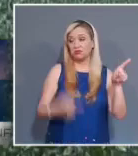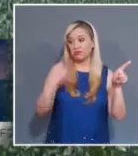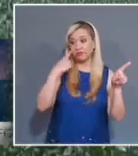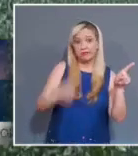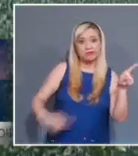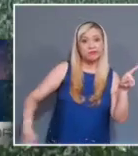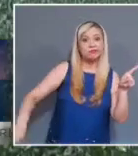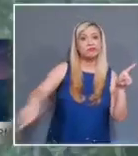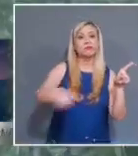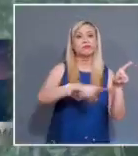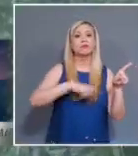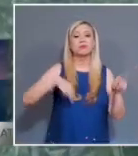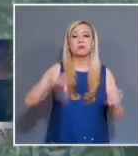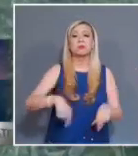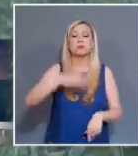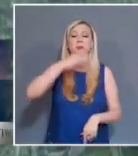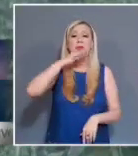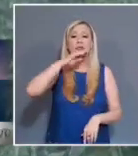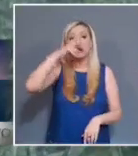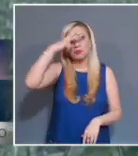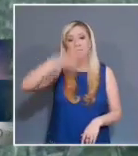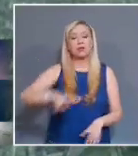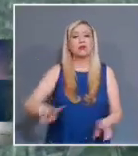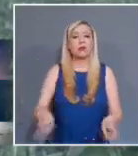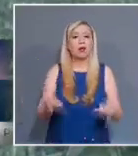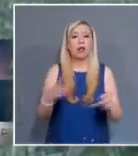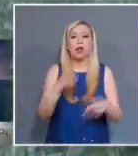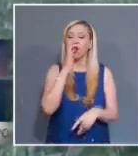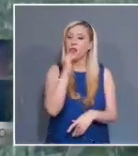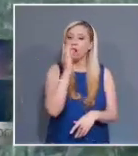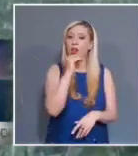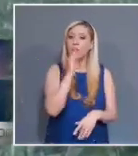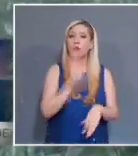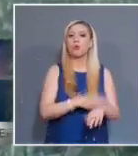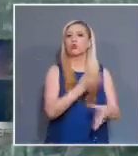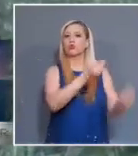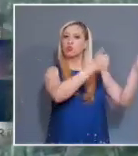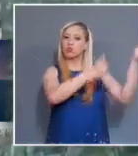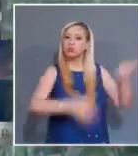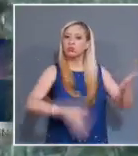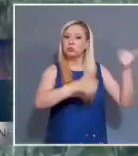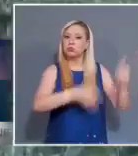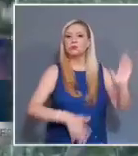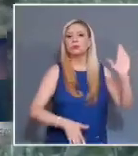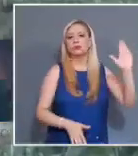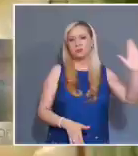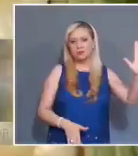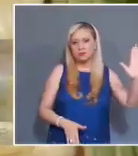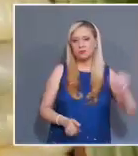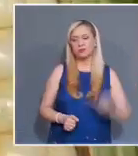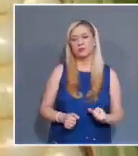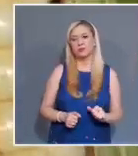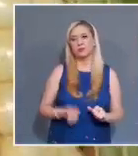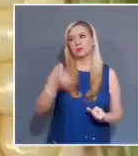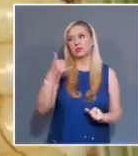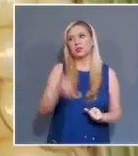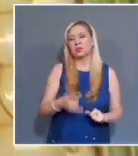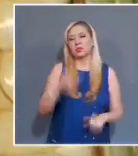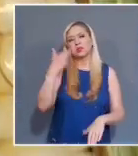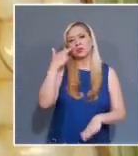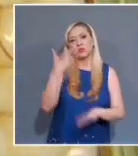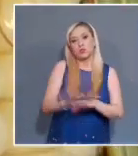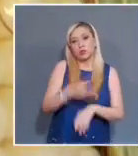de maíz y en general de otros productos en Estados Unidos, y es el responsable principal de la desaparición de